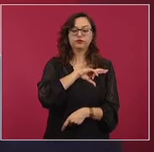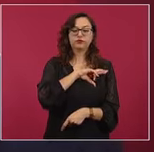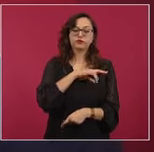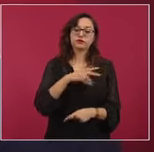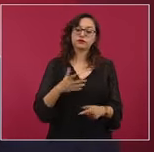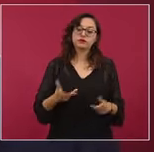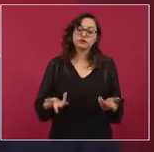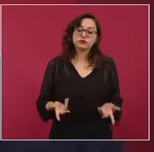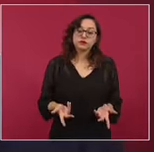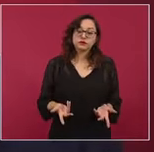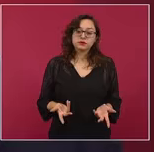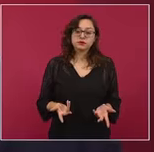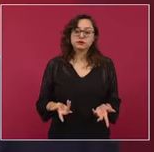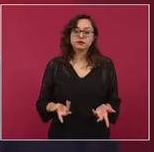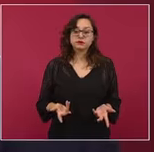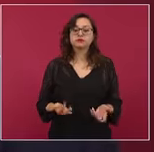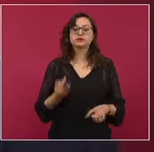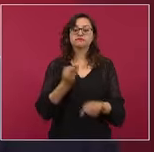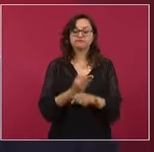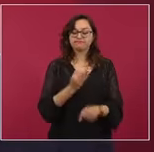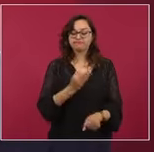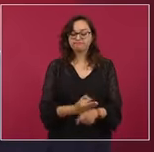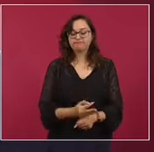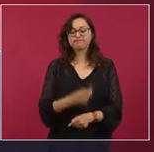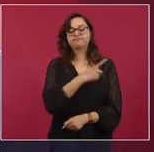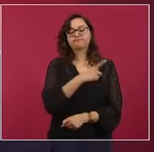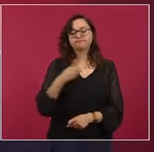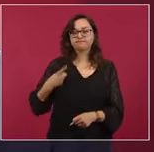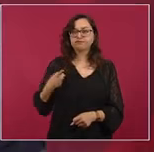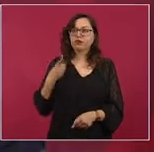Entonces, estamos resolviendo esos problemas.